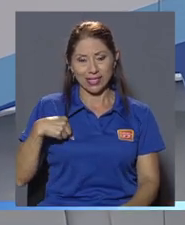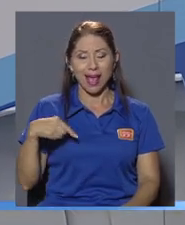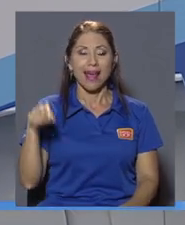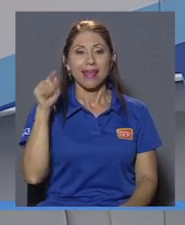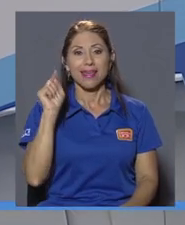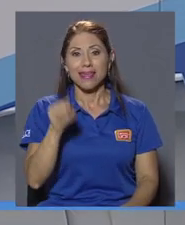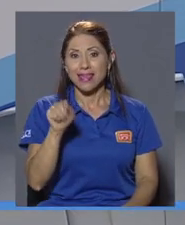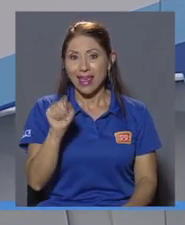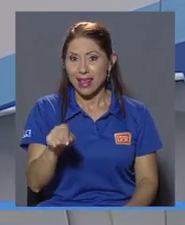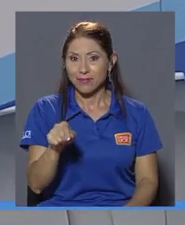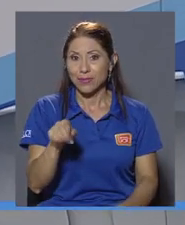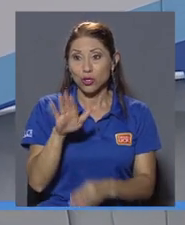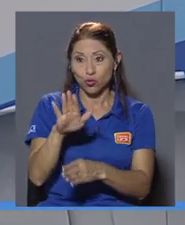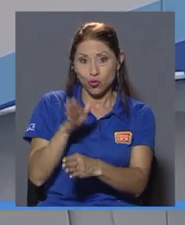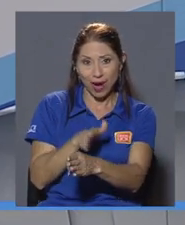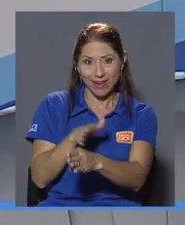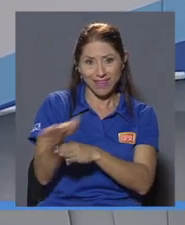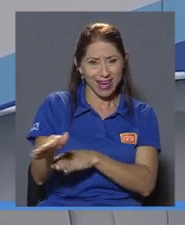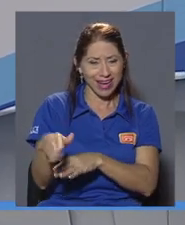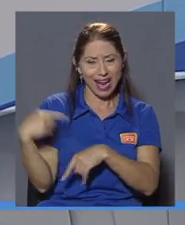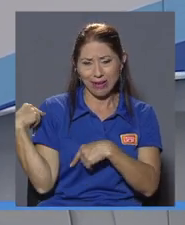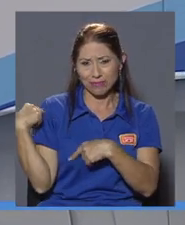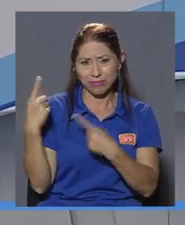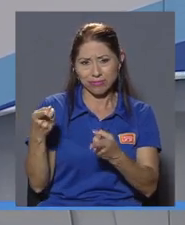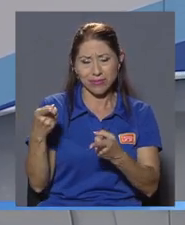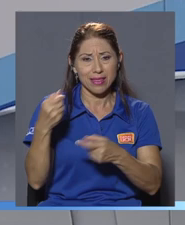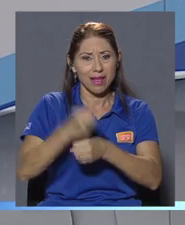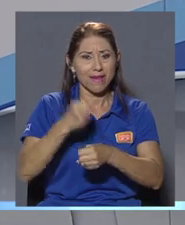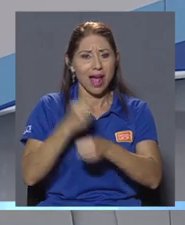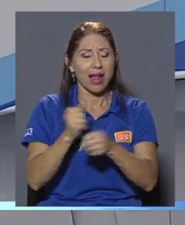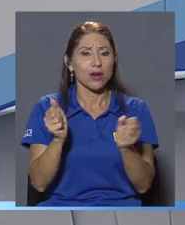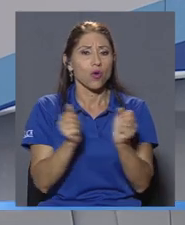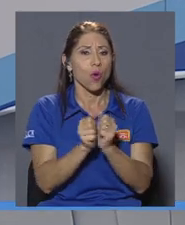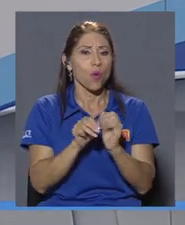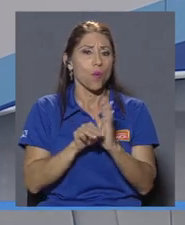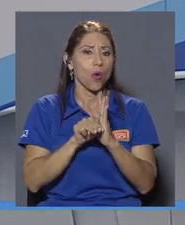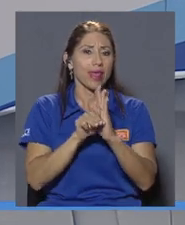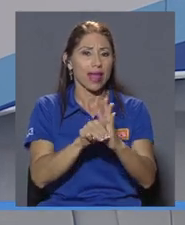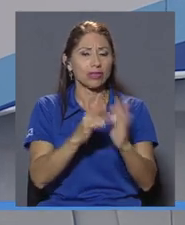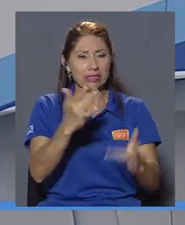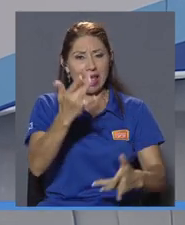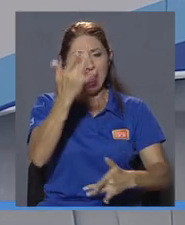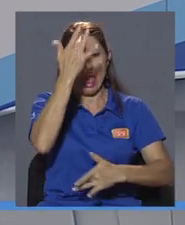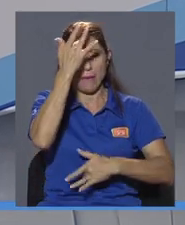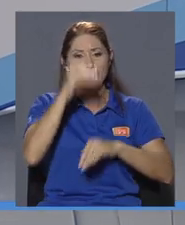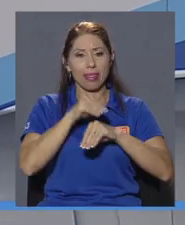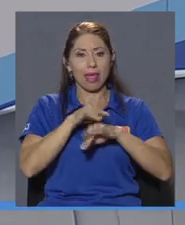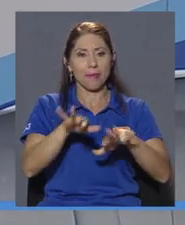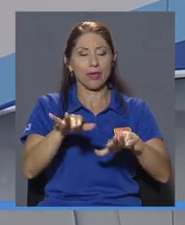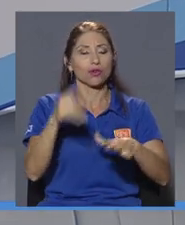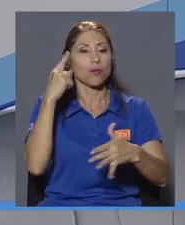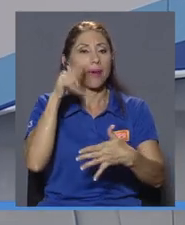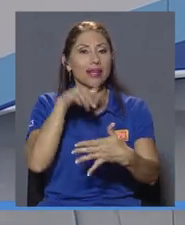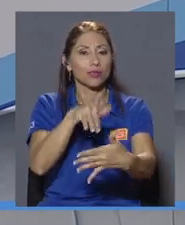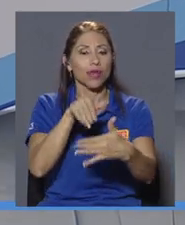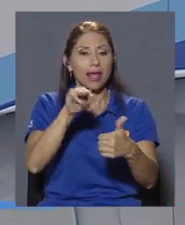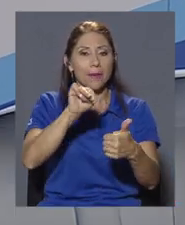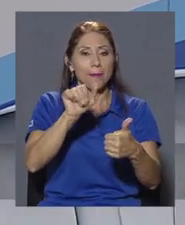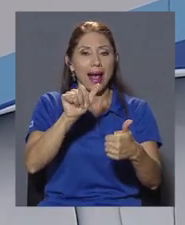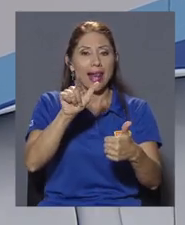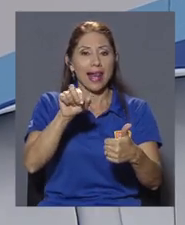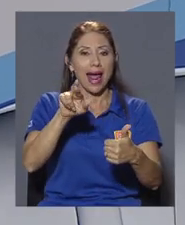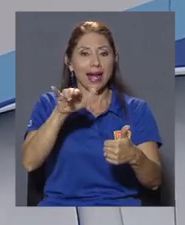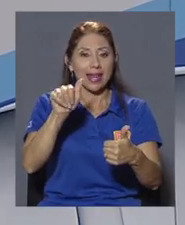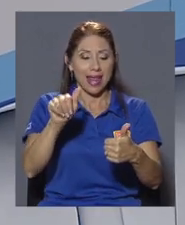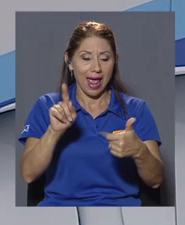mayor su carrera se ha dedicado a trabajar en modelos y modelos epidémicos de esta índole para estudiar malaria